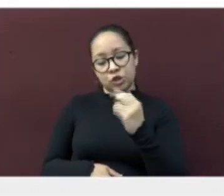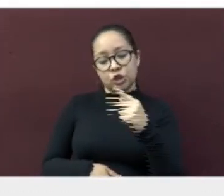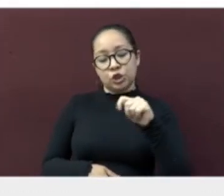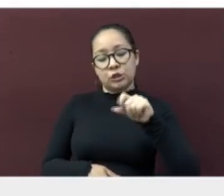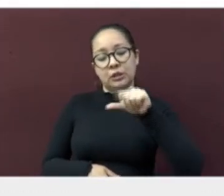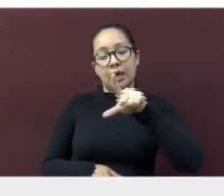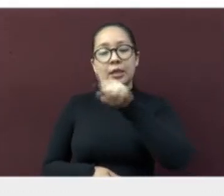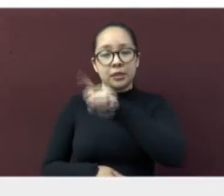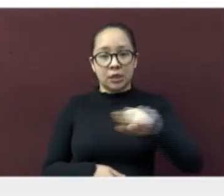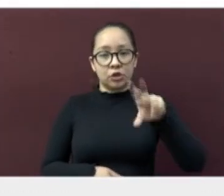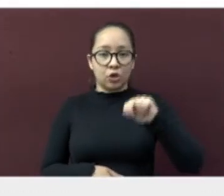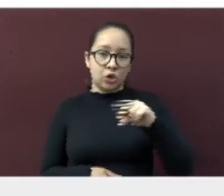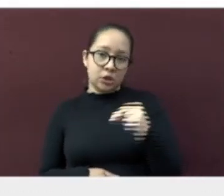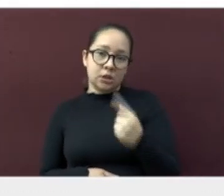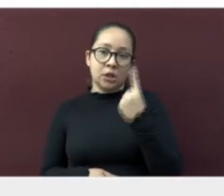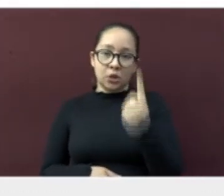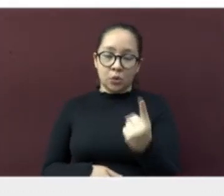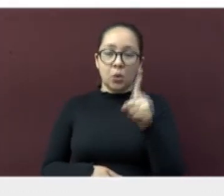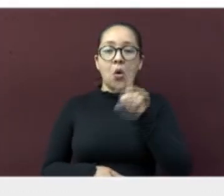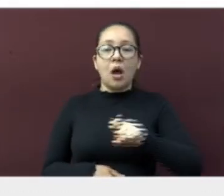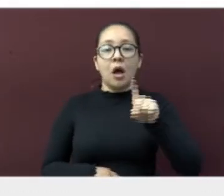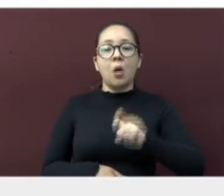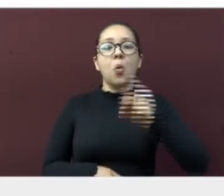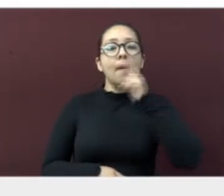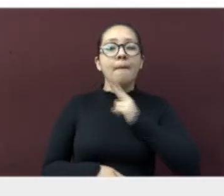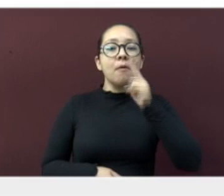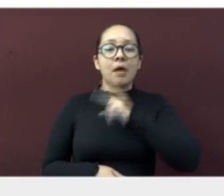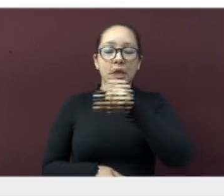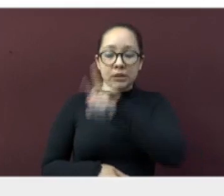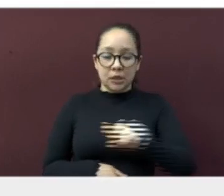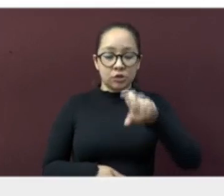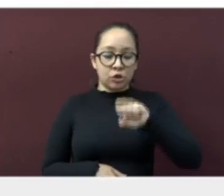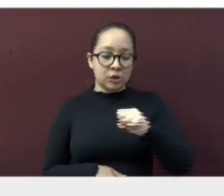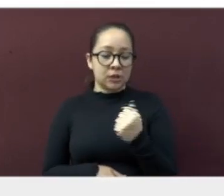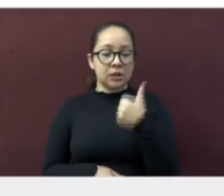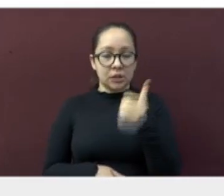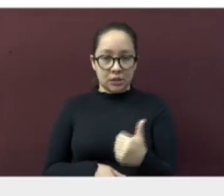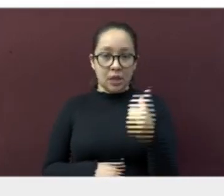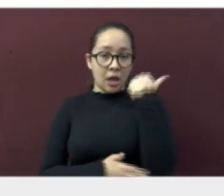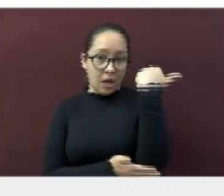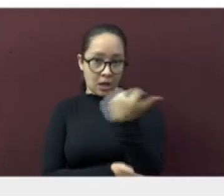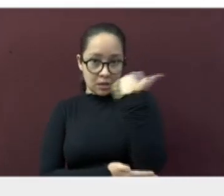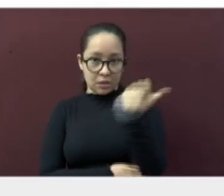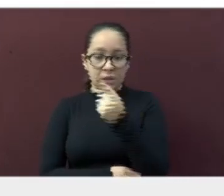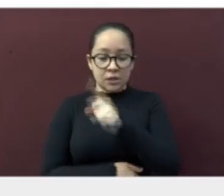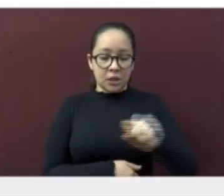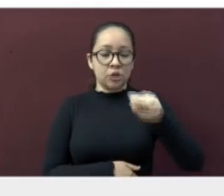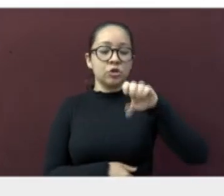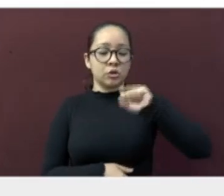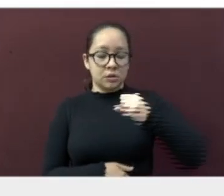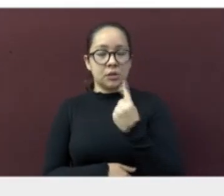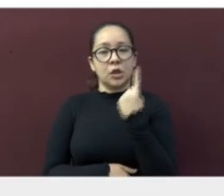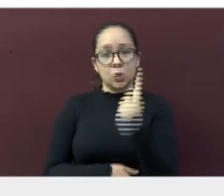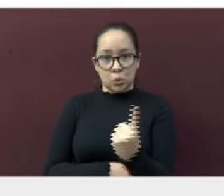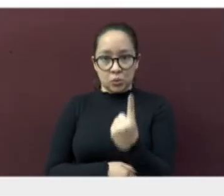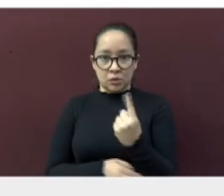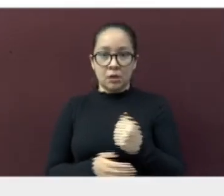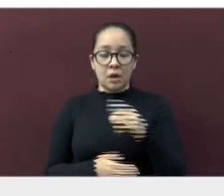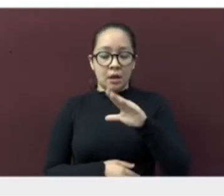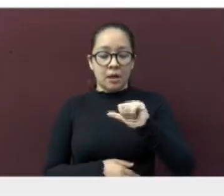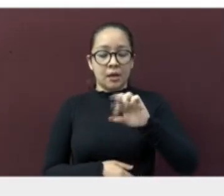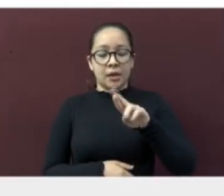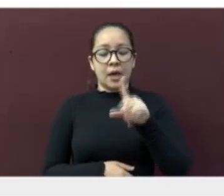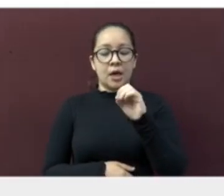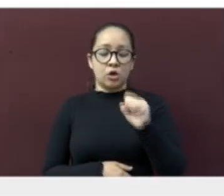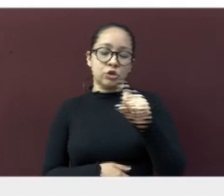181 agua dulce 166 acayucan 161 carlos